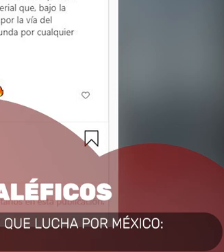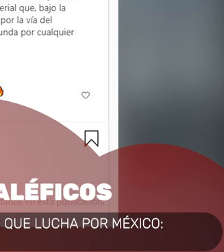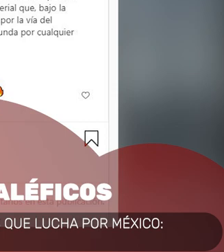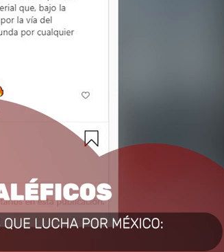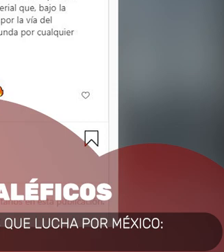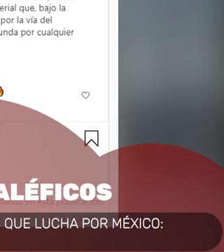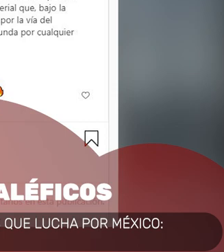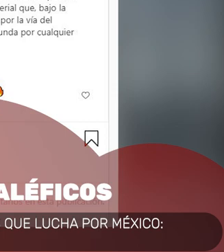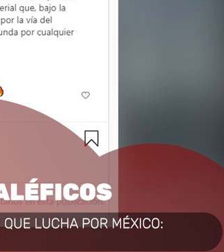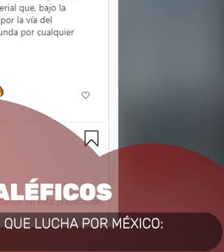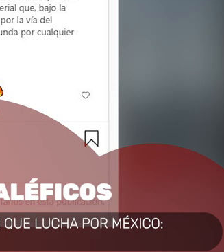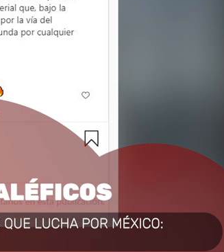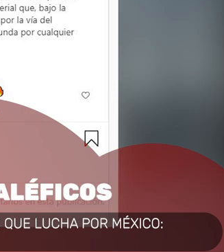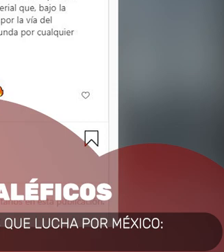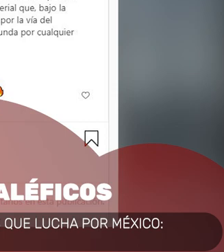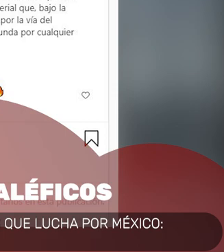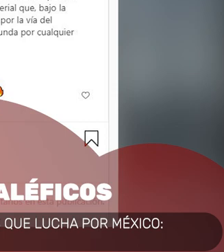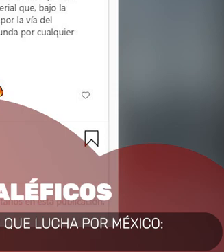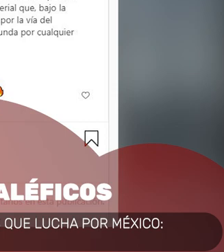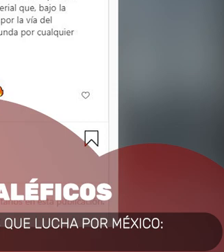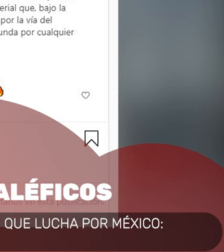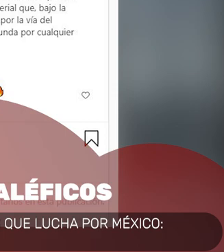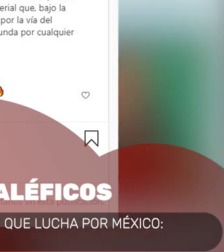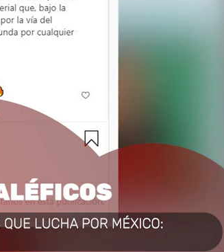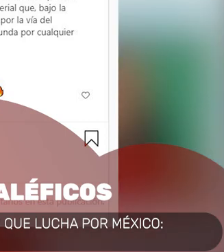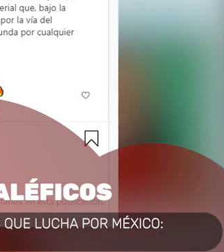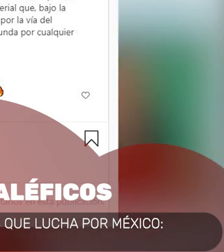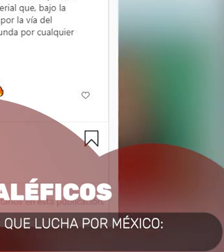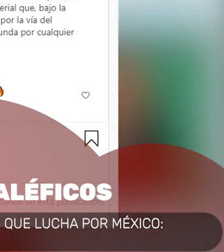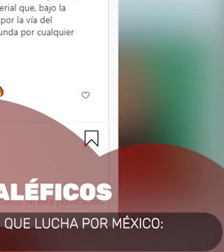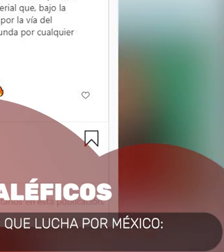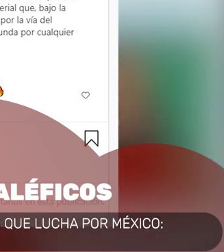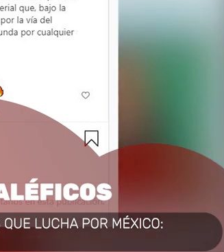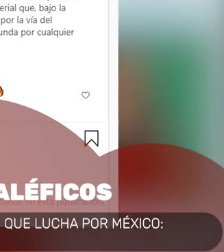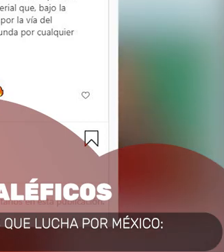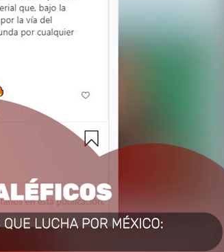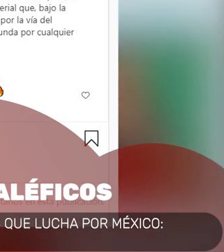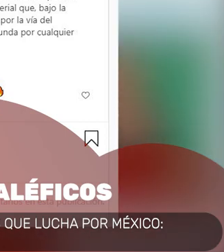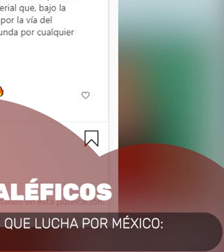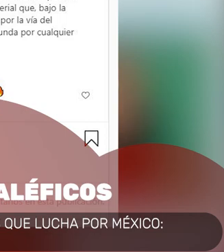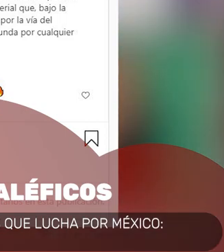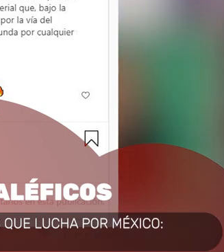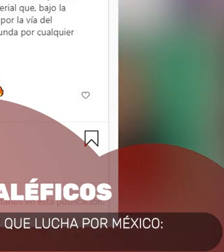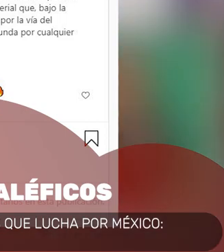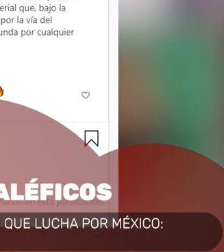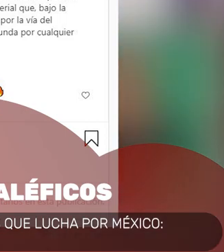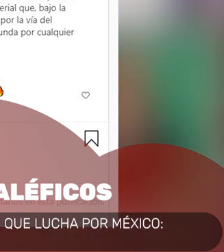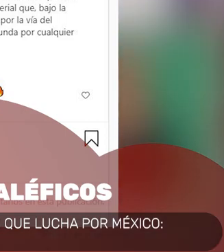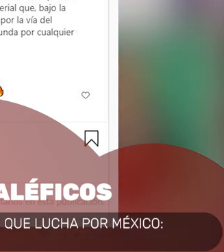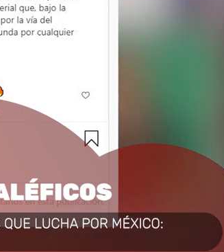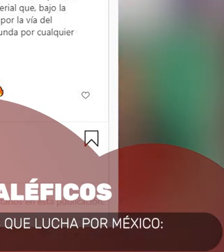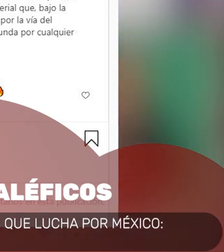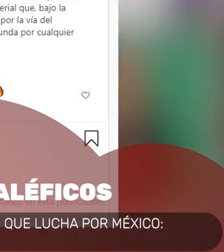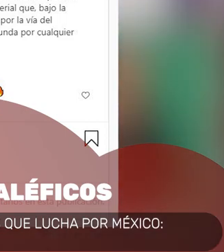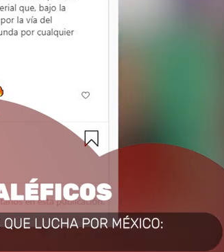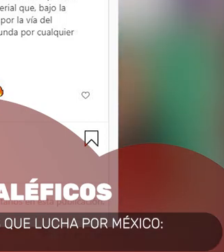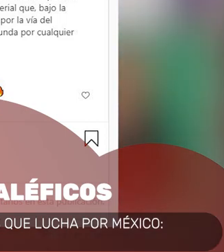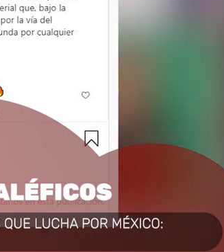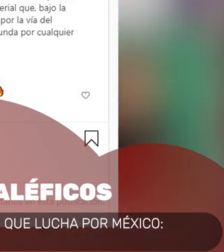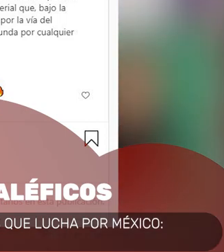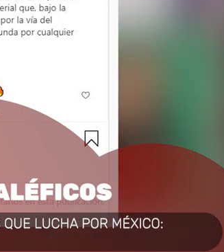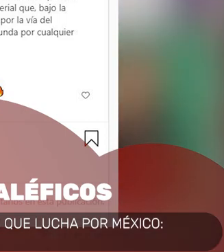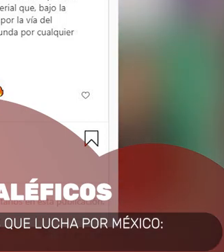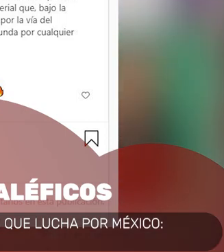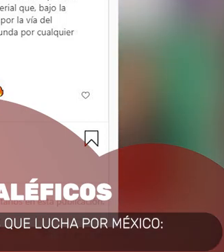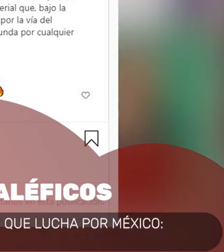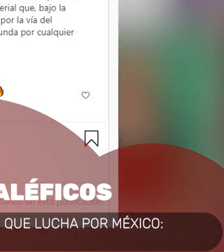Instagram, en la que sale tomada de la mano del presidente López Obrador, dijo que ambos son los maléficos y están para servirle al pueblo. Asimismo destacó que ella